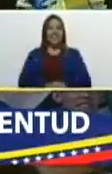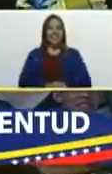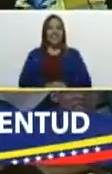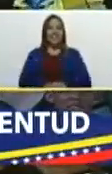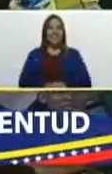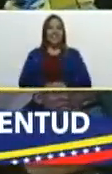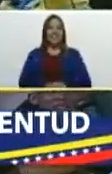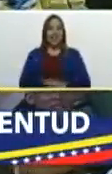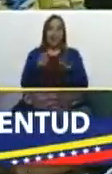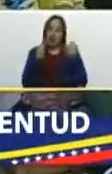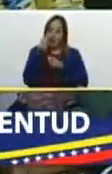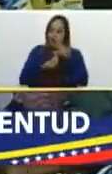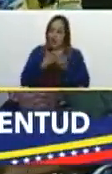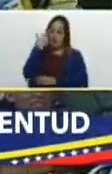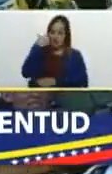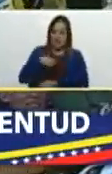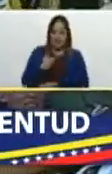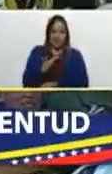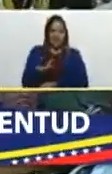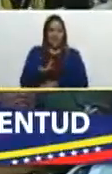¿cómo hace uno, verdad?